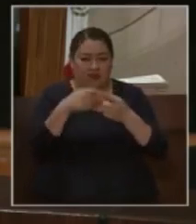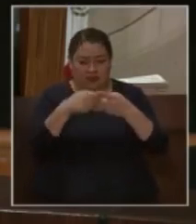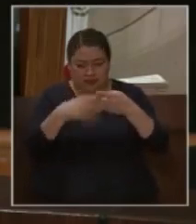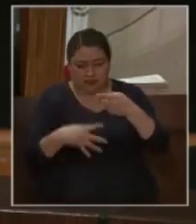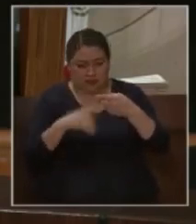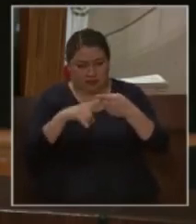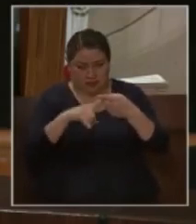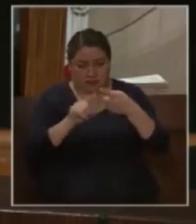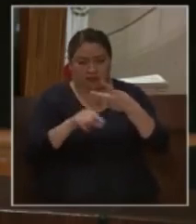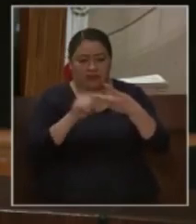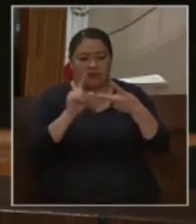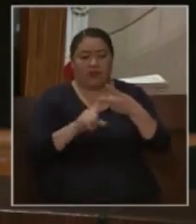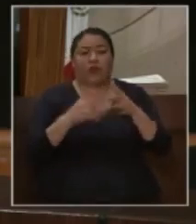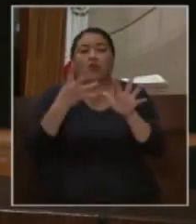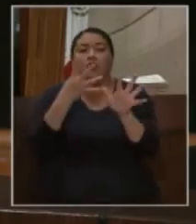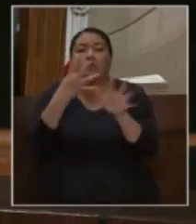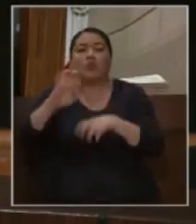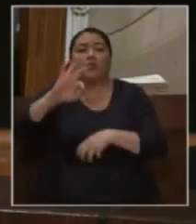y acumulado,